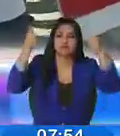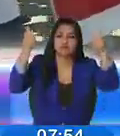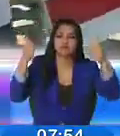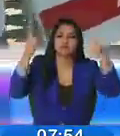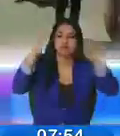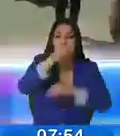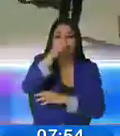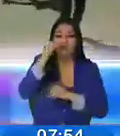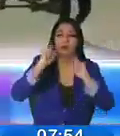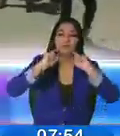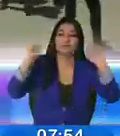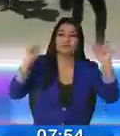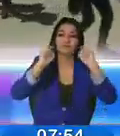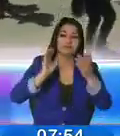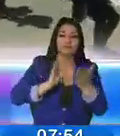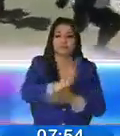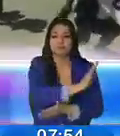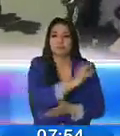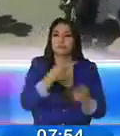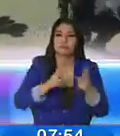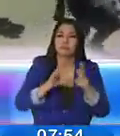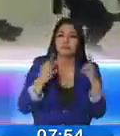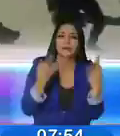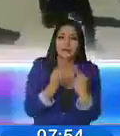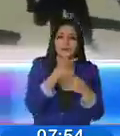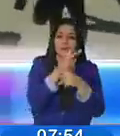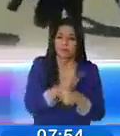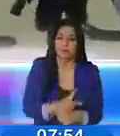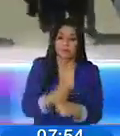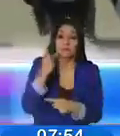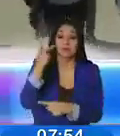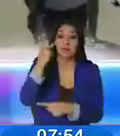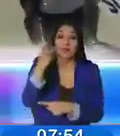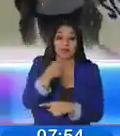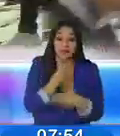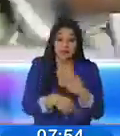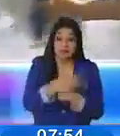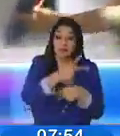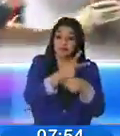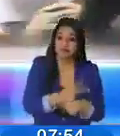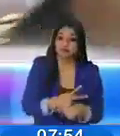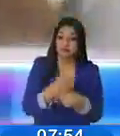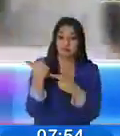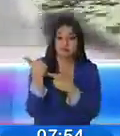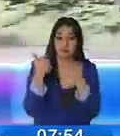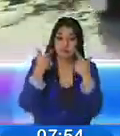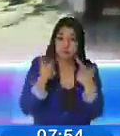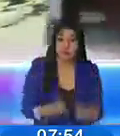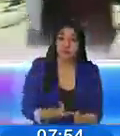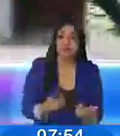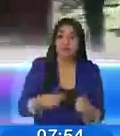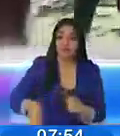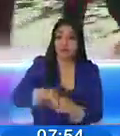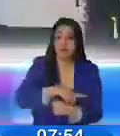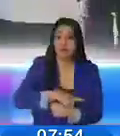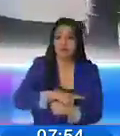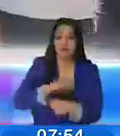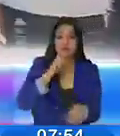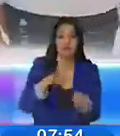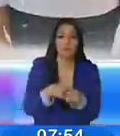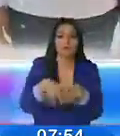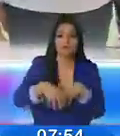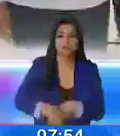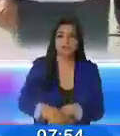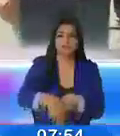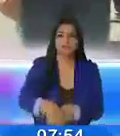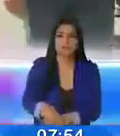consignas a favor de la familia y aclarando que son los padres que mandan en la educación de sus hijos, caminaron por las calles de la capital. Apoyando